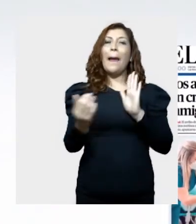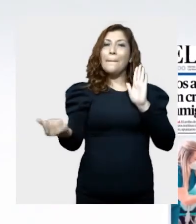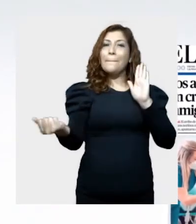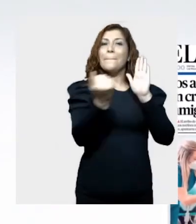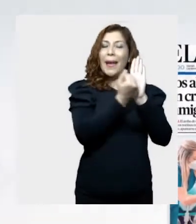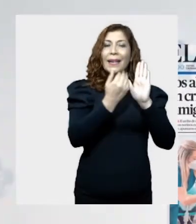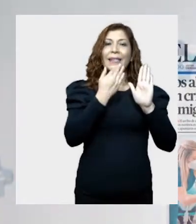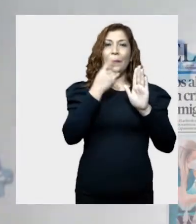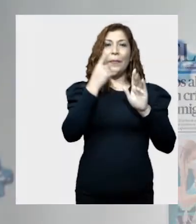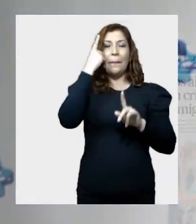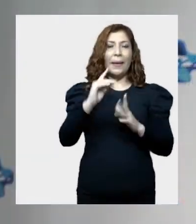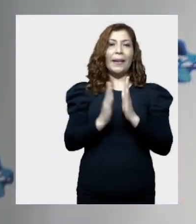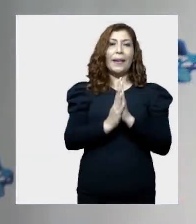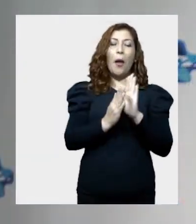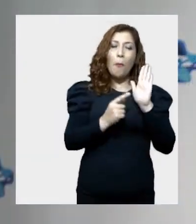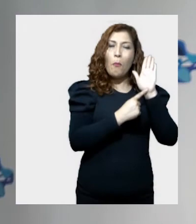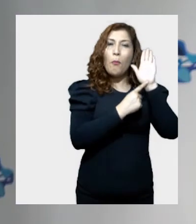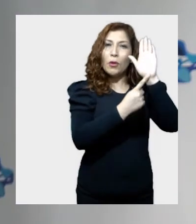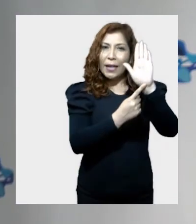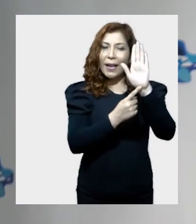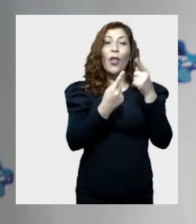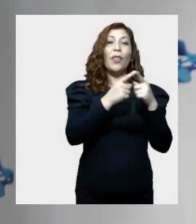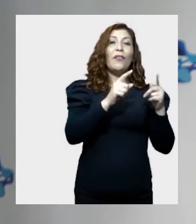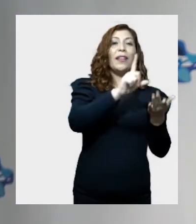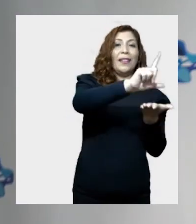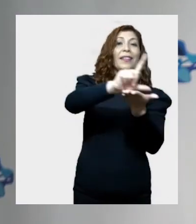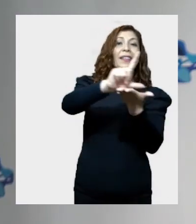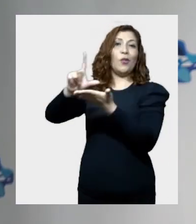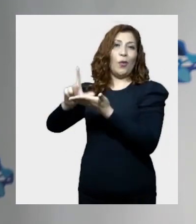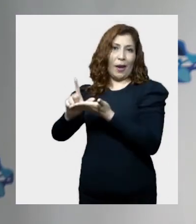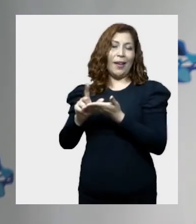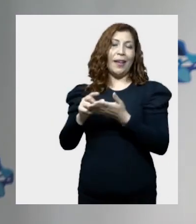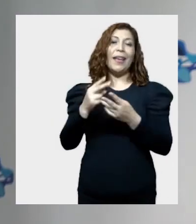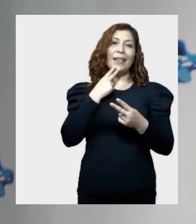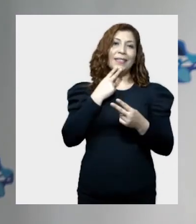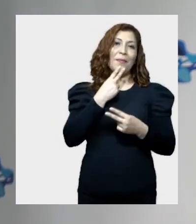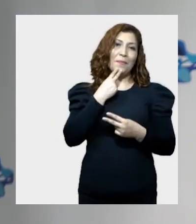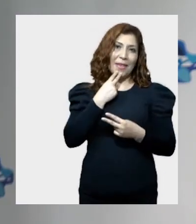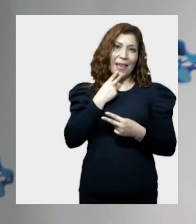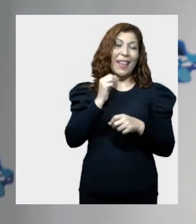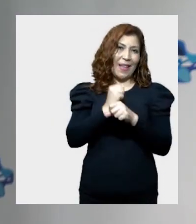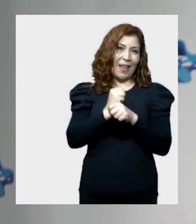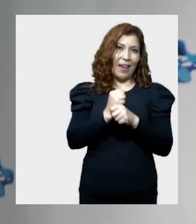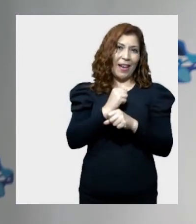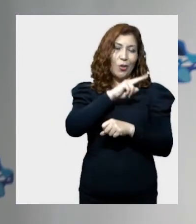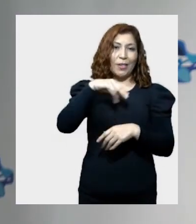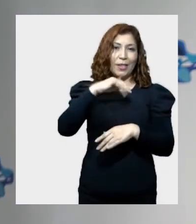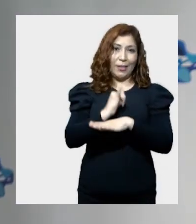y también para visibilizar a los distintos estamentos que hacen vida en nuestra institución.